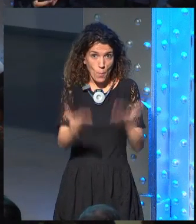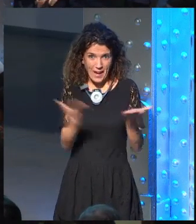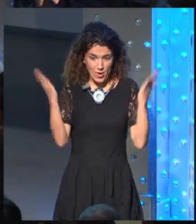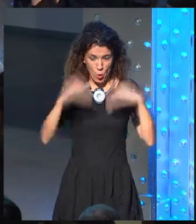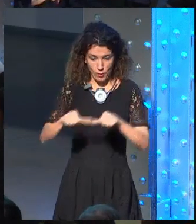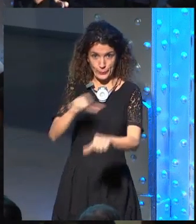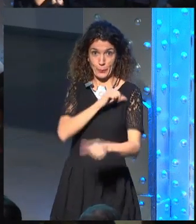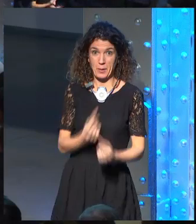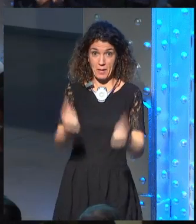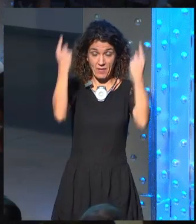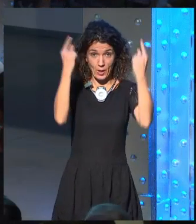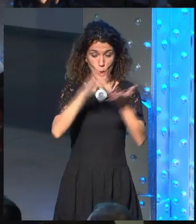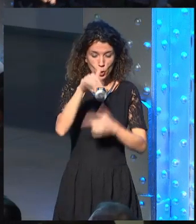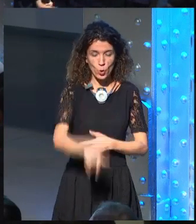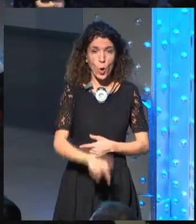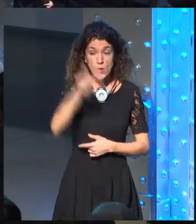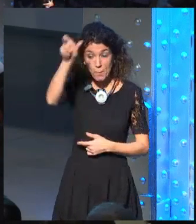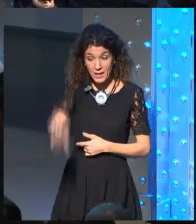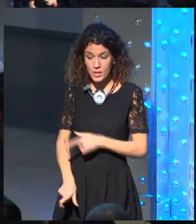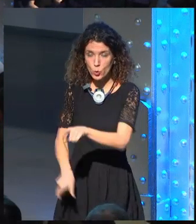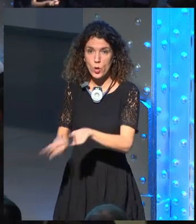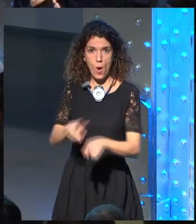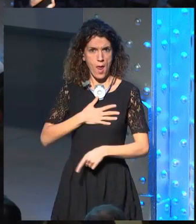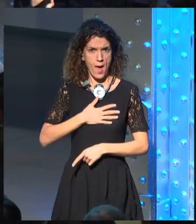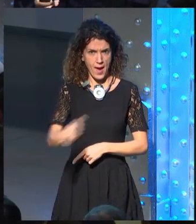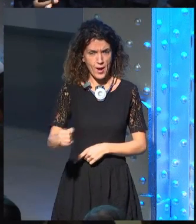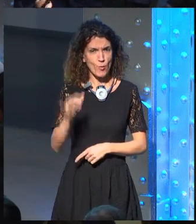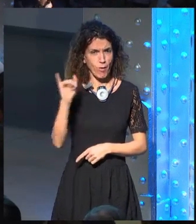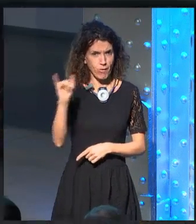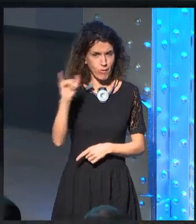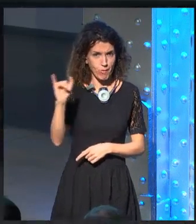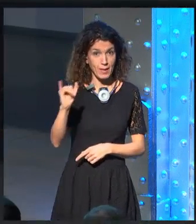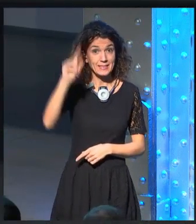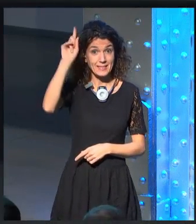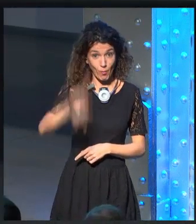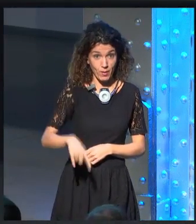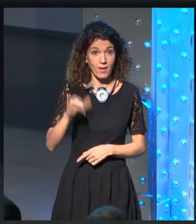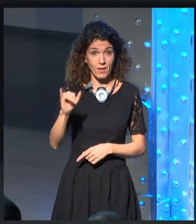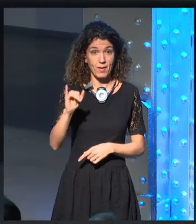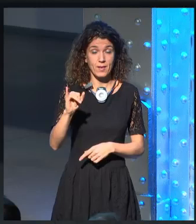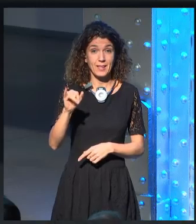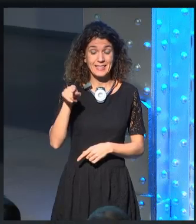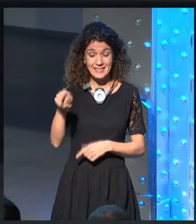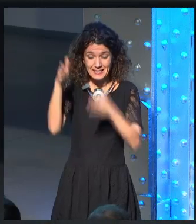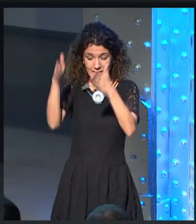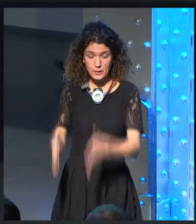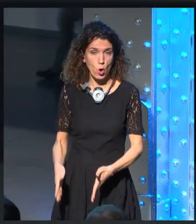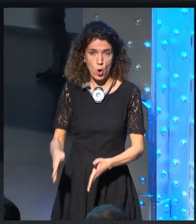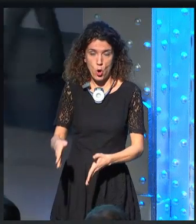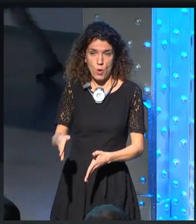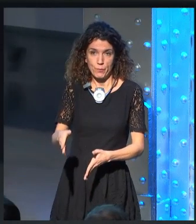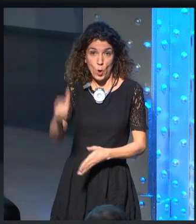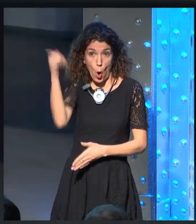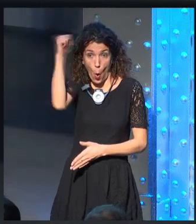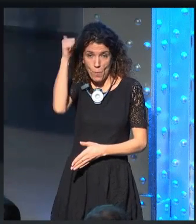tenemos entre nosotros a una persona que no solamente es un héroe, sino que es uno de los hombres